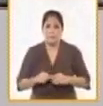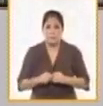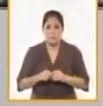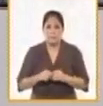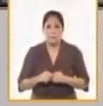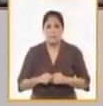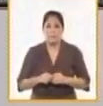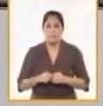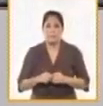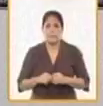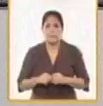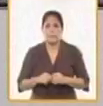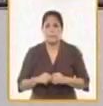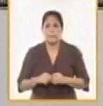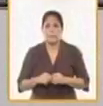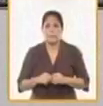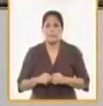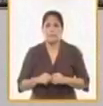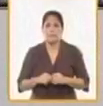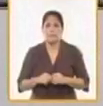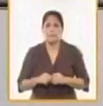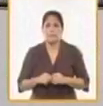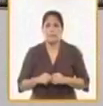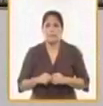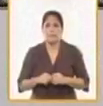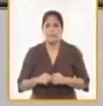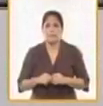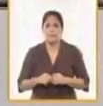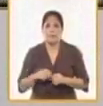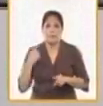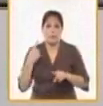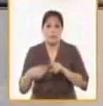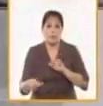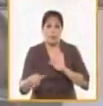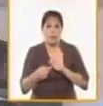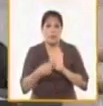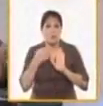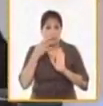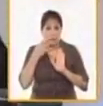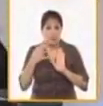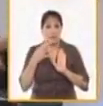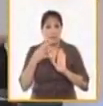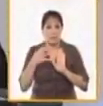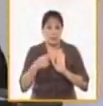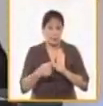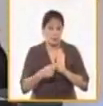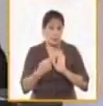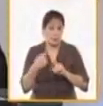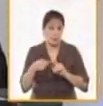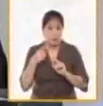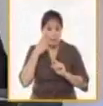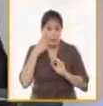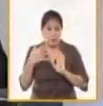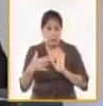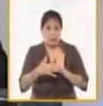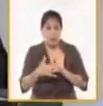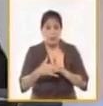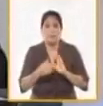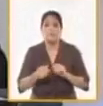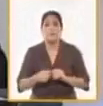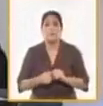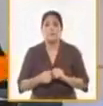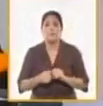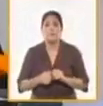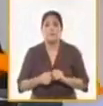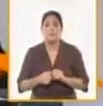Y sobre todo porque el otro elemento que los ha hecho a ellos caer, toda la falacia que han hecho antes